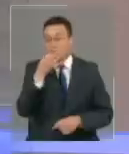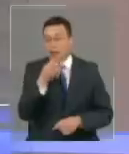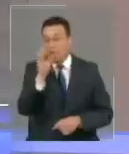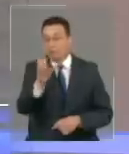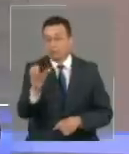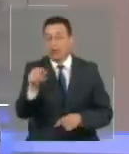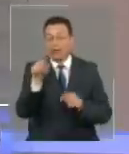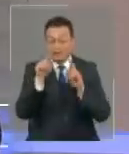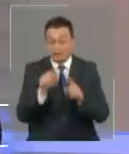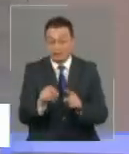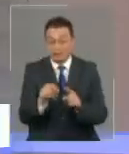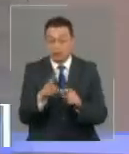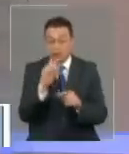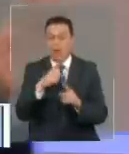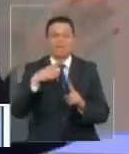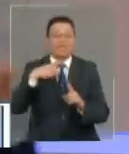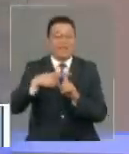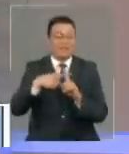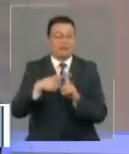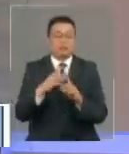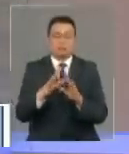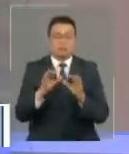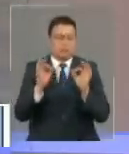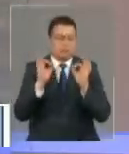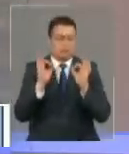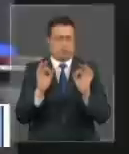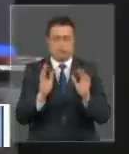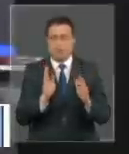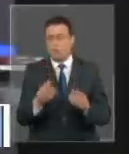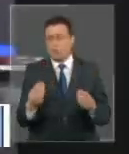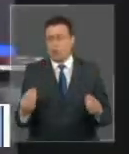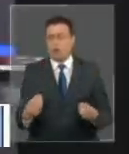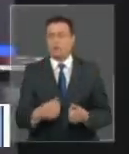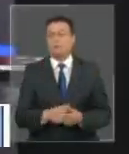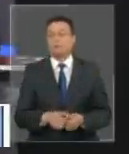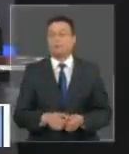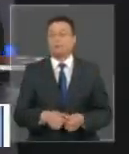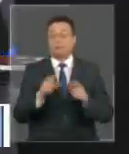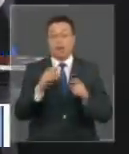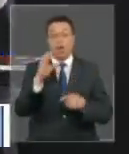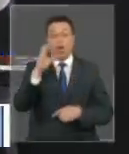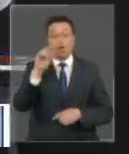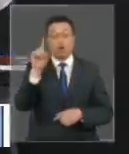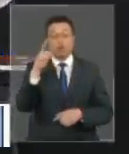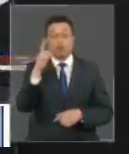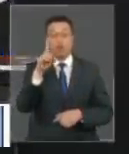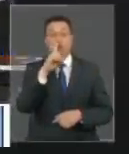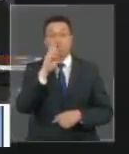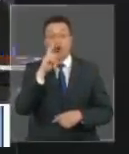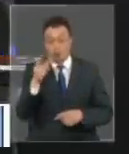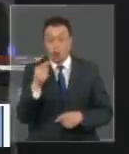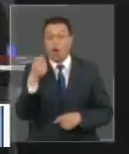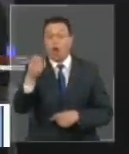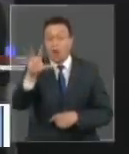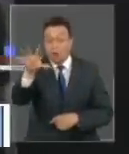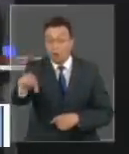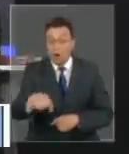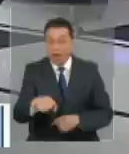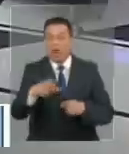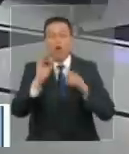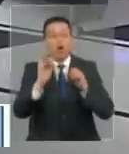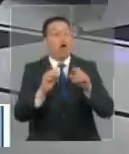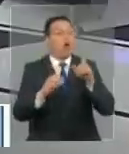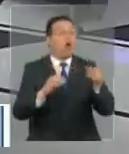es que esto es un tremendo beneficio. ¿Cuál es la diferencia entre ir al consultorio a buscar el medicamento y